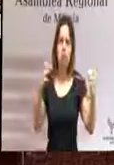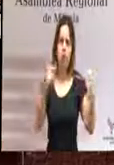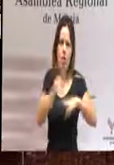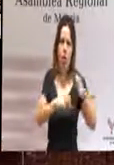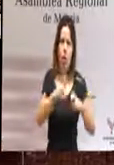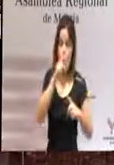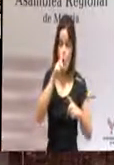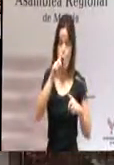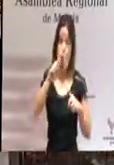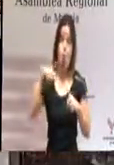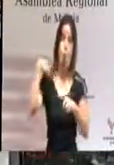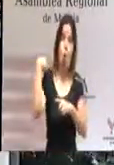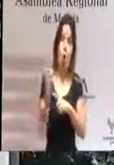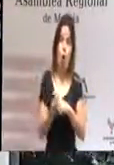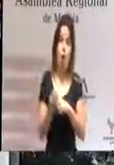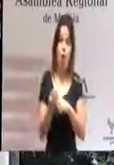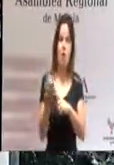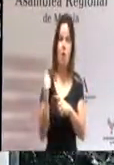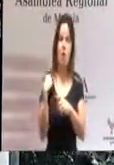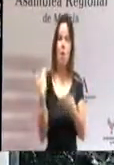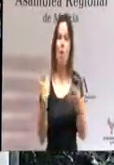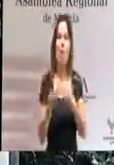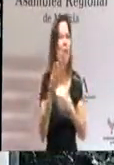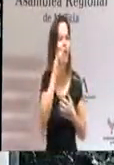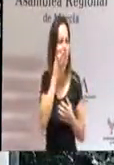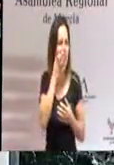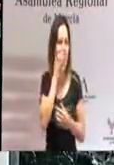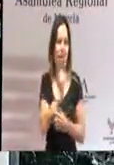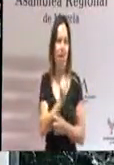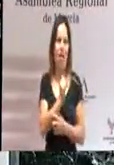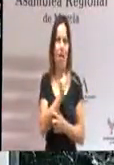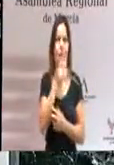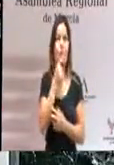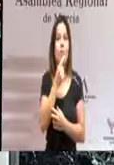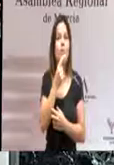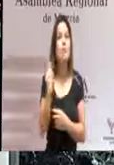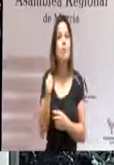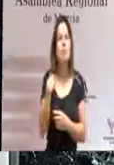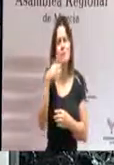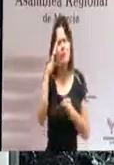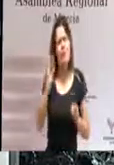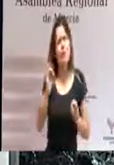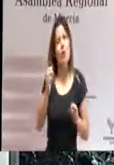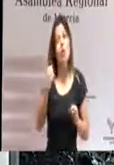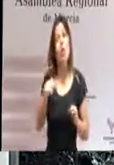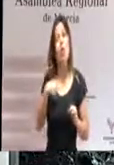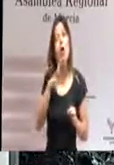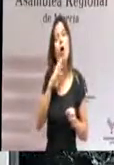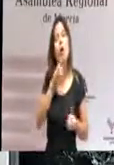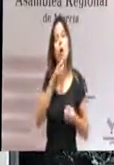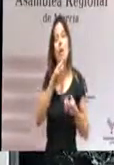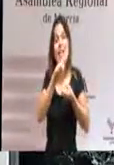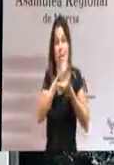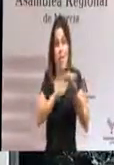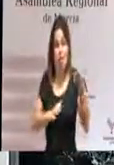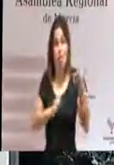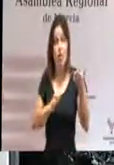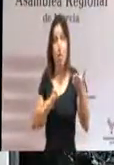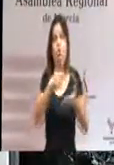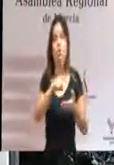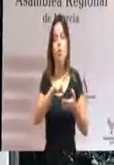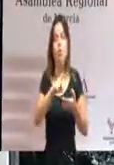año después, este les ha devuelto a la realidad que afirma, como sabiamente enunció Lincoln, que ustedes